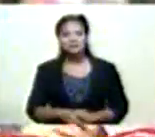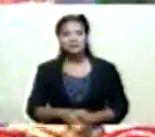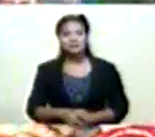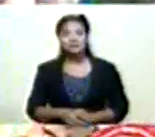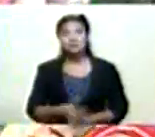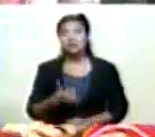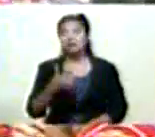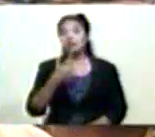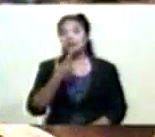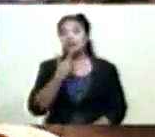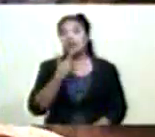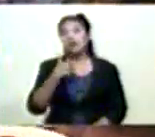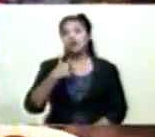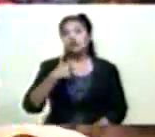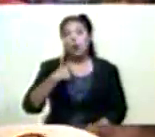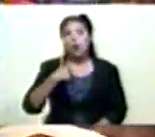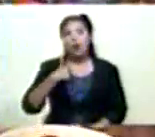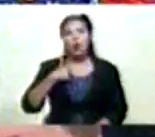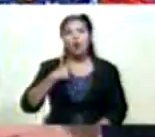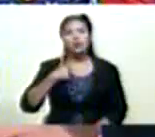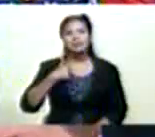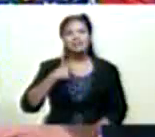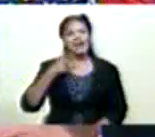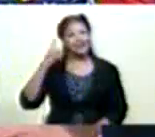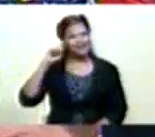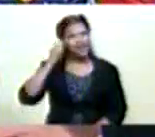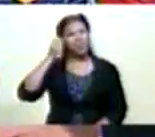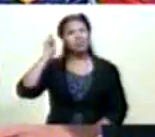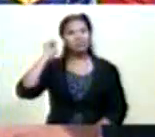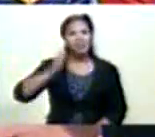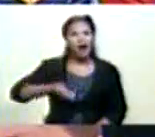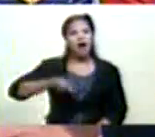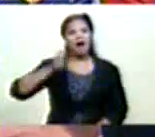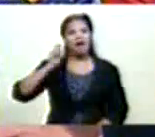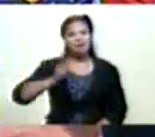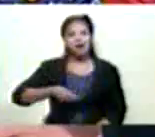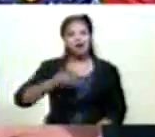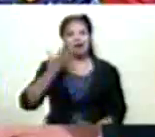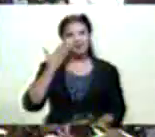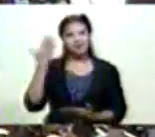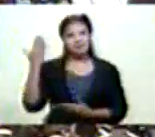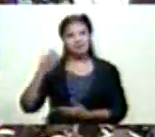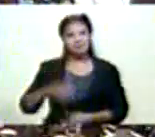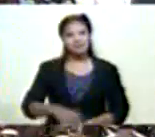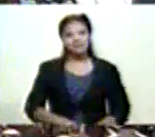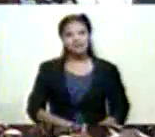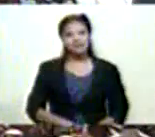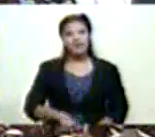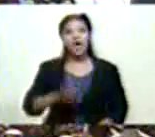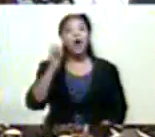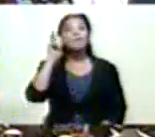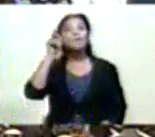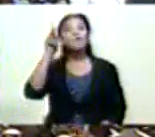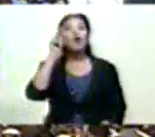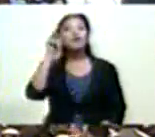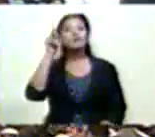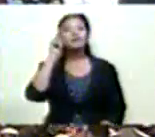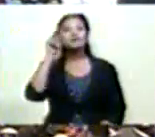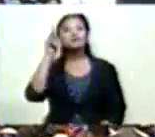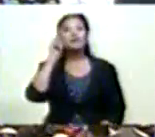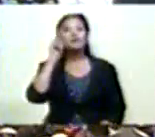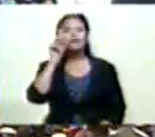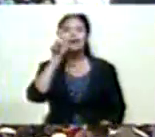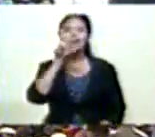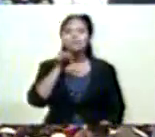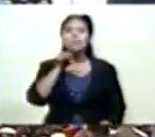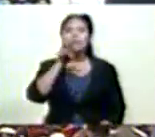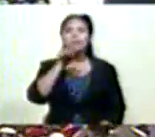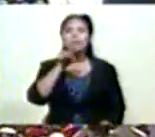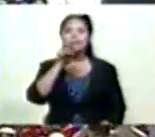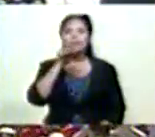Dicen que yo soy ta, ta, ta. El